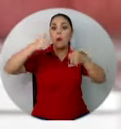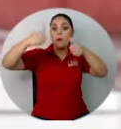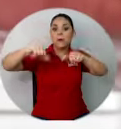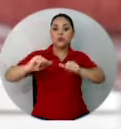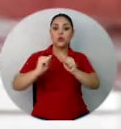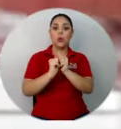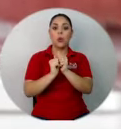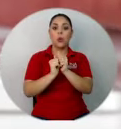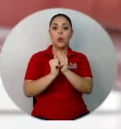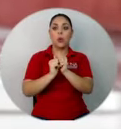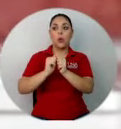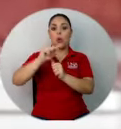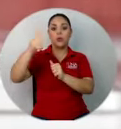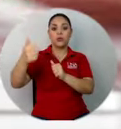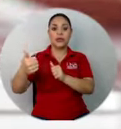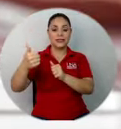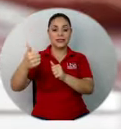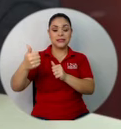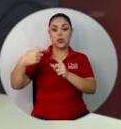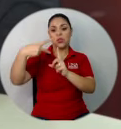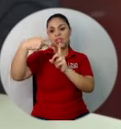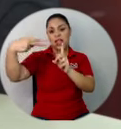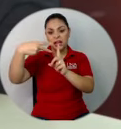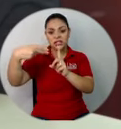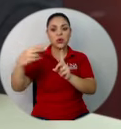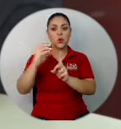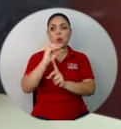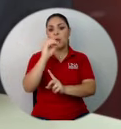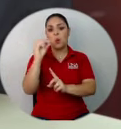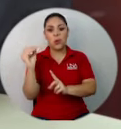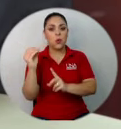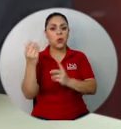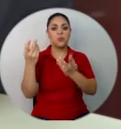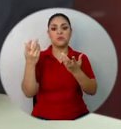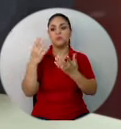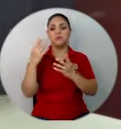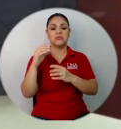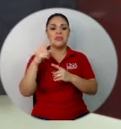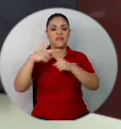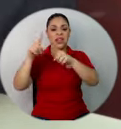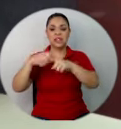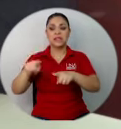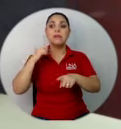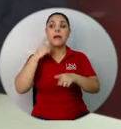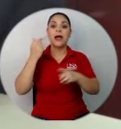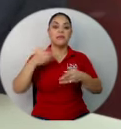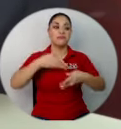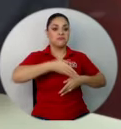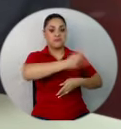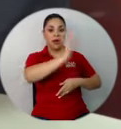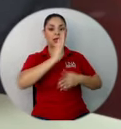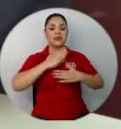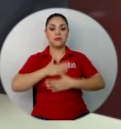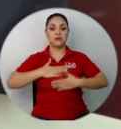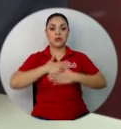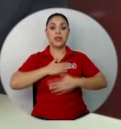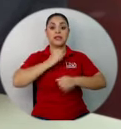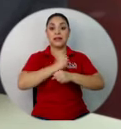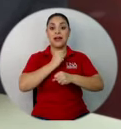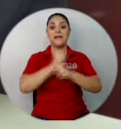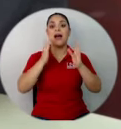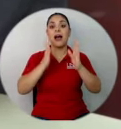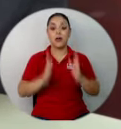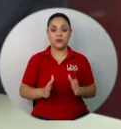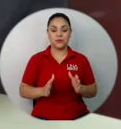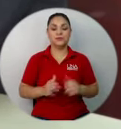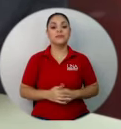convenios con clubes para el disfrute de sus trabajadores. El factores que van en contra,